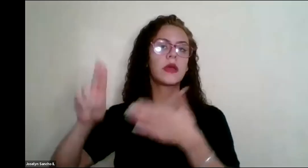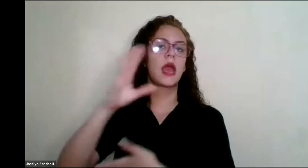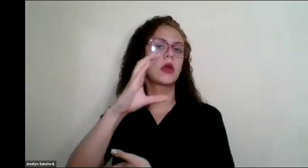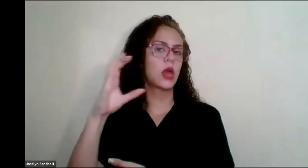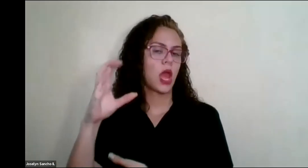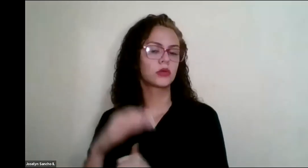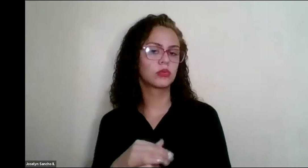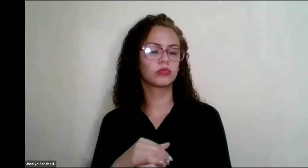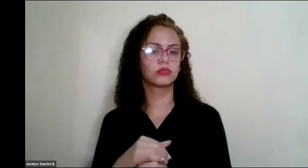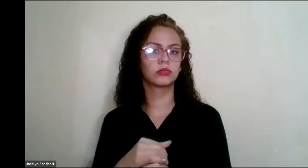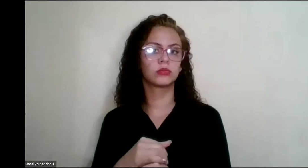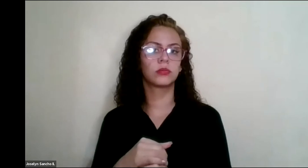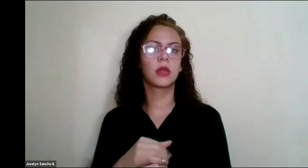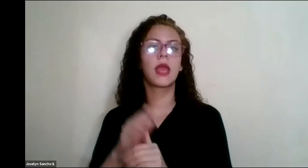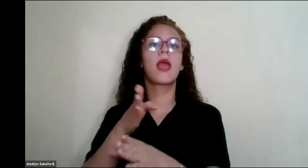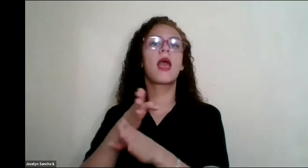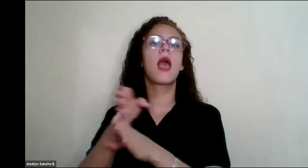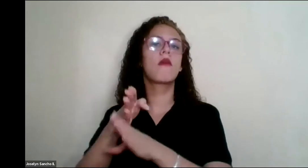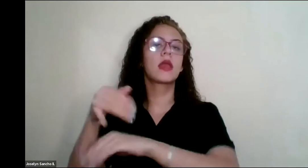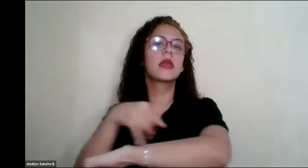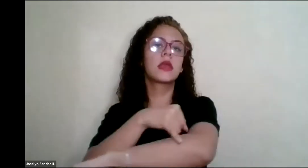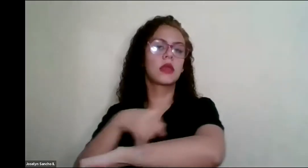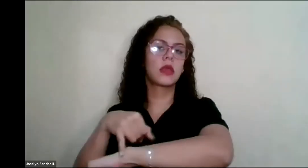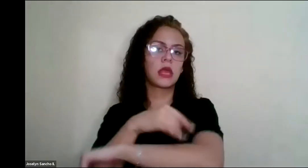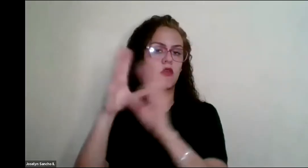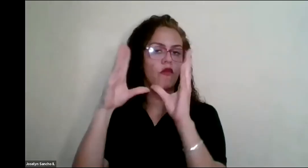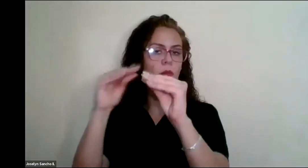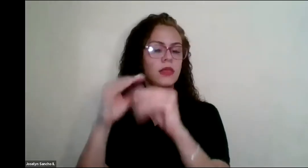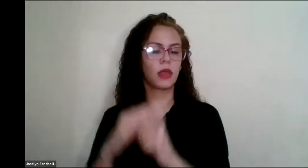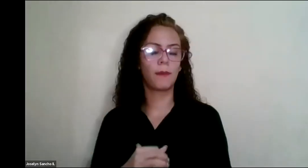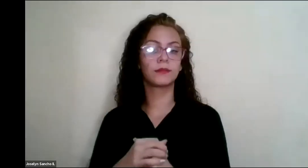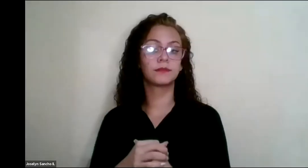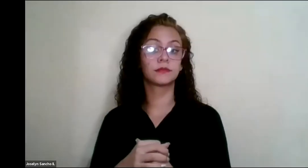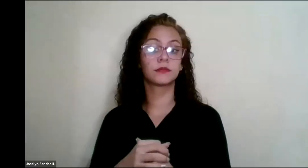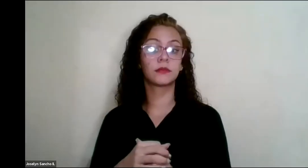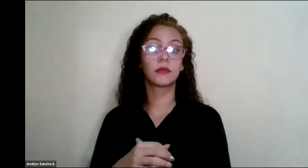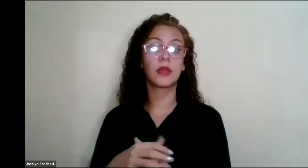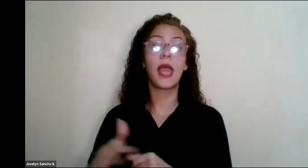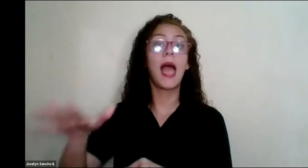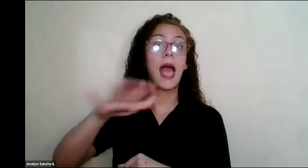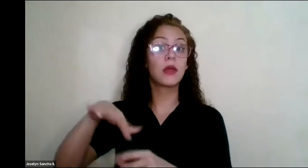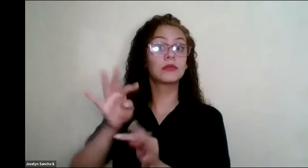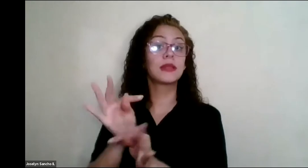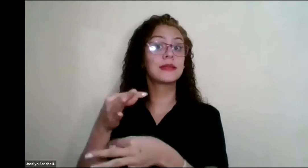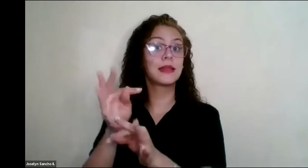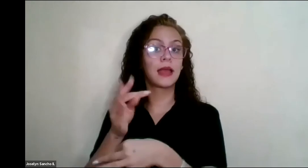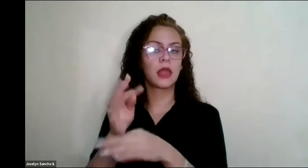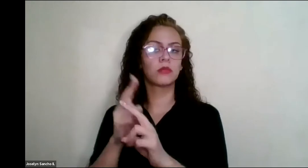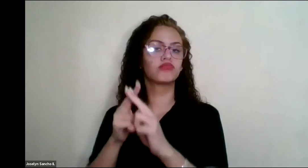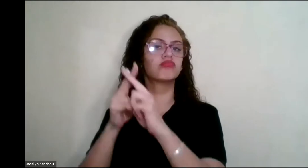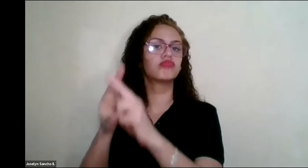Carazo de la carrera de Ingeniería Informática. A estos talleres los hemos